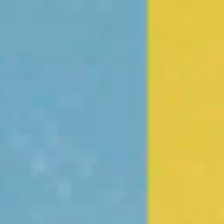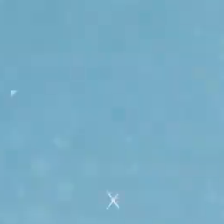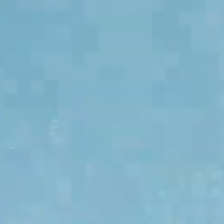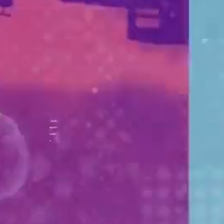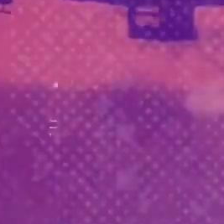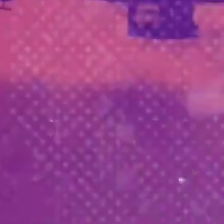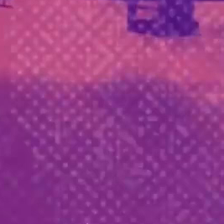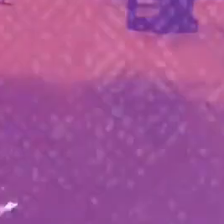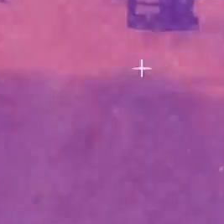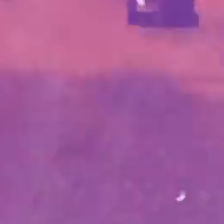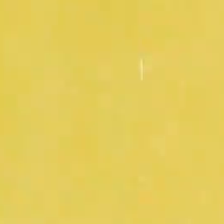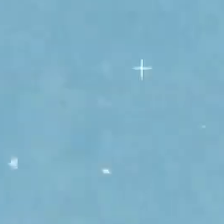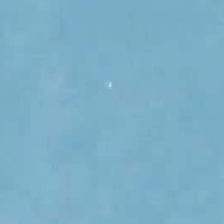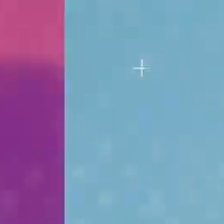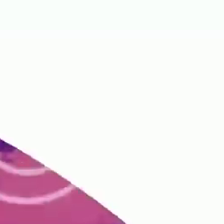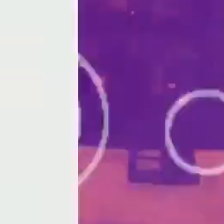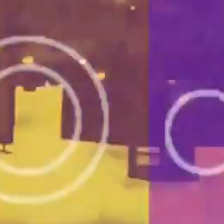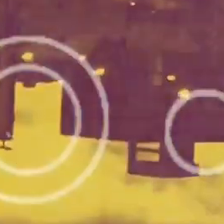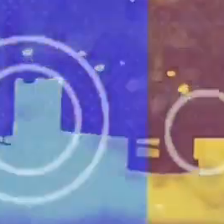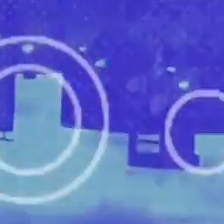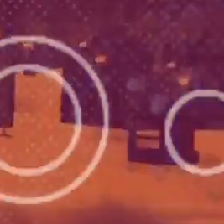te quedes afuera.